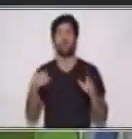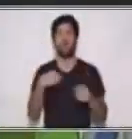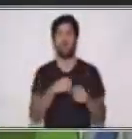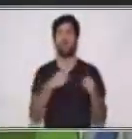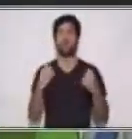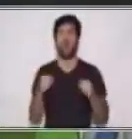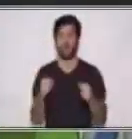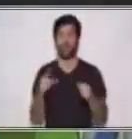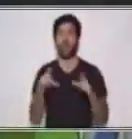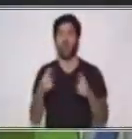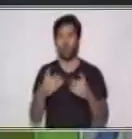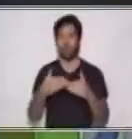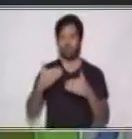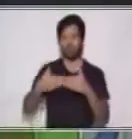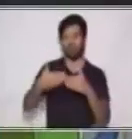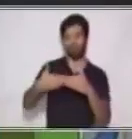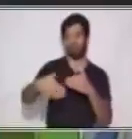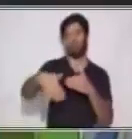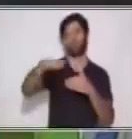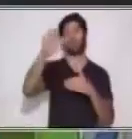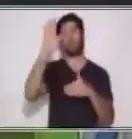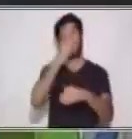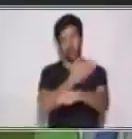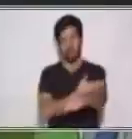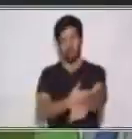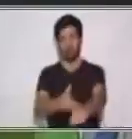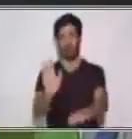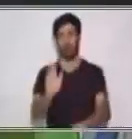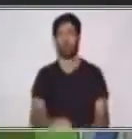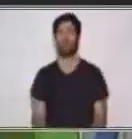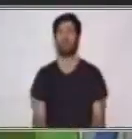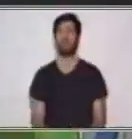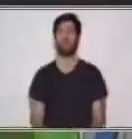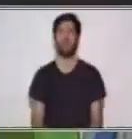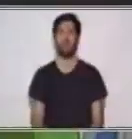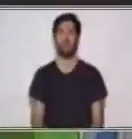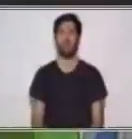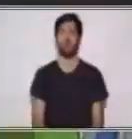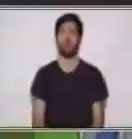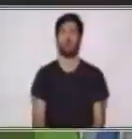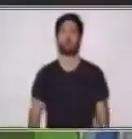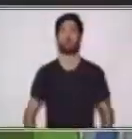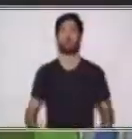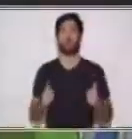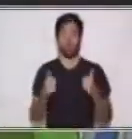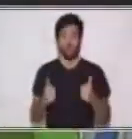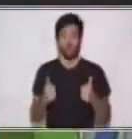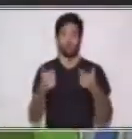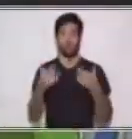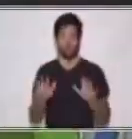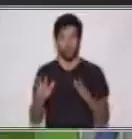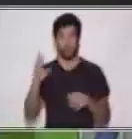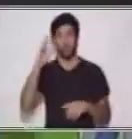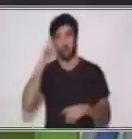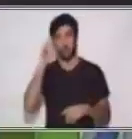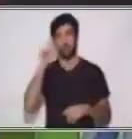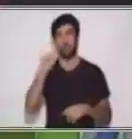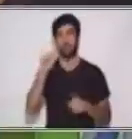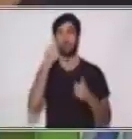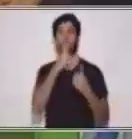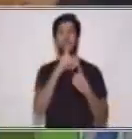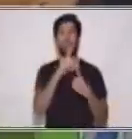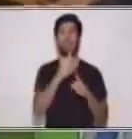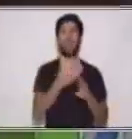adoptándose de lo que ya se conocía a través de la historia. Muy bien, habiendo recordado un poquito sobre la historia de las